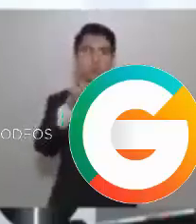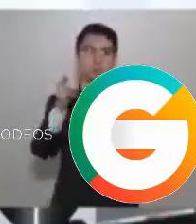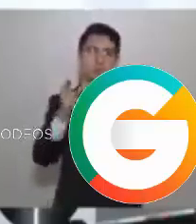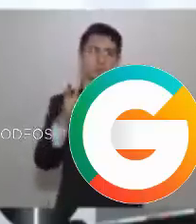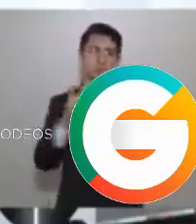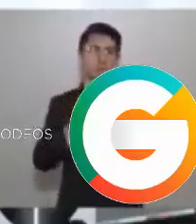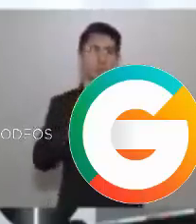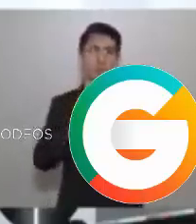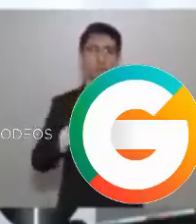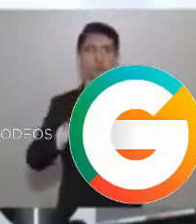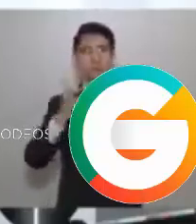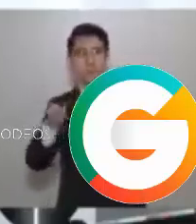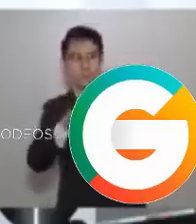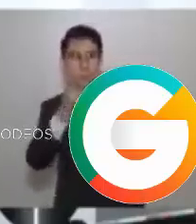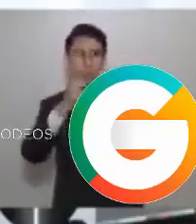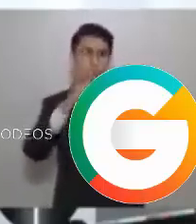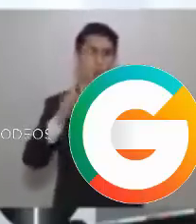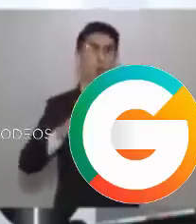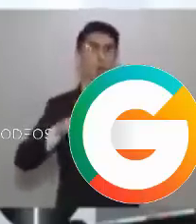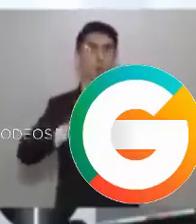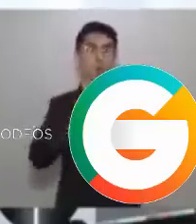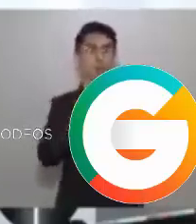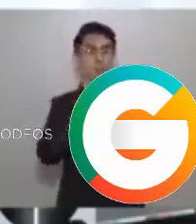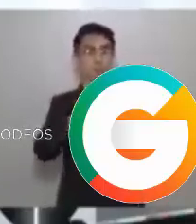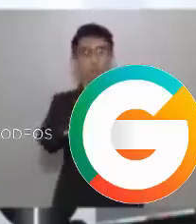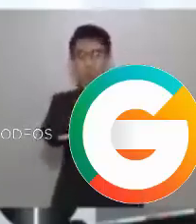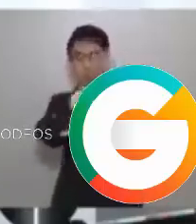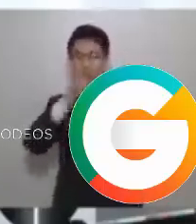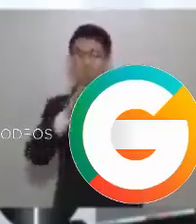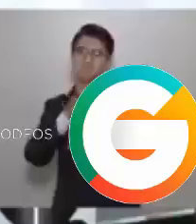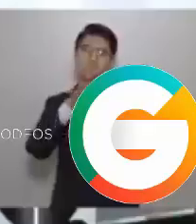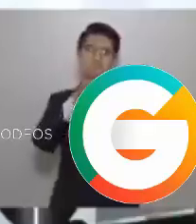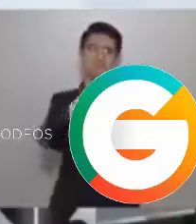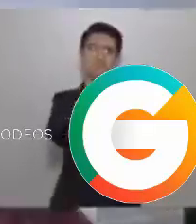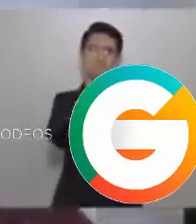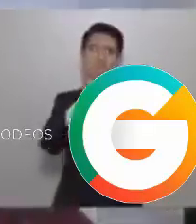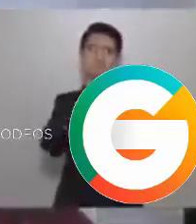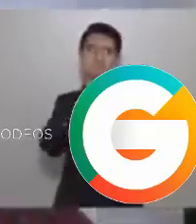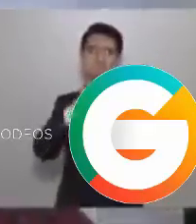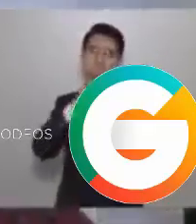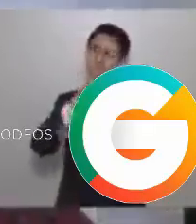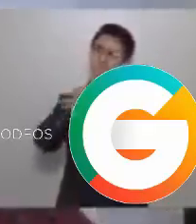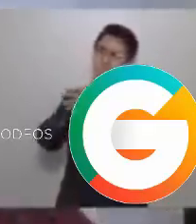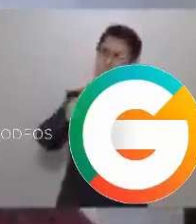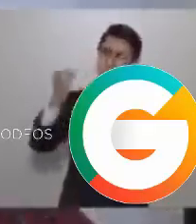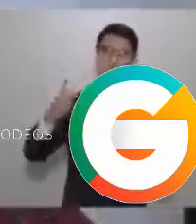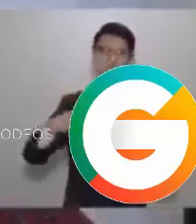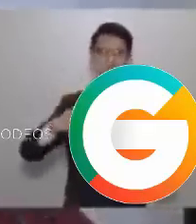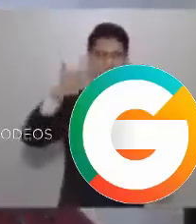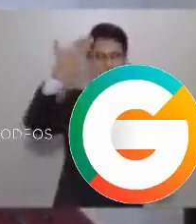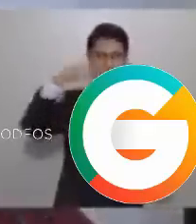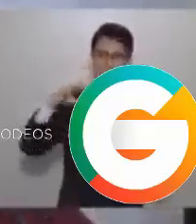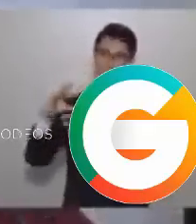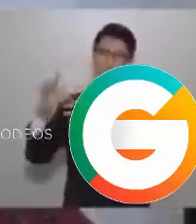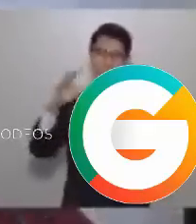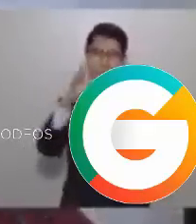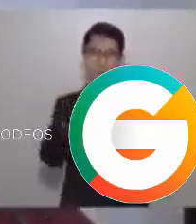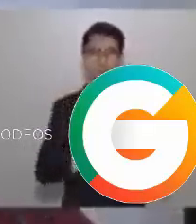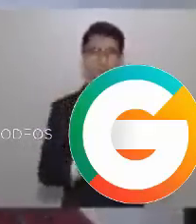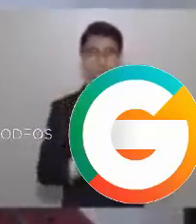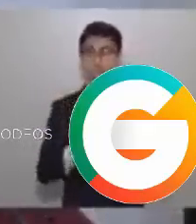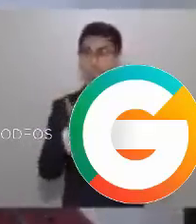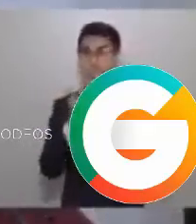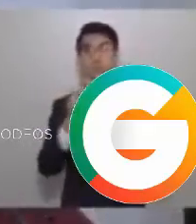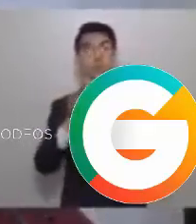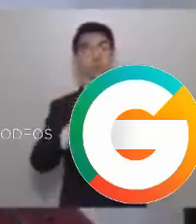poder comunicarle a su vez a la ciudadanía lo que consideren pertinente. Muchas gracias. Muchas gracias, fiscal. Iniciamos con las preguntas. Ernesto Ríos,